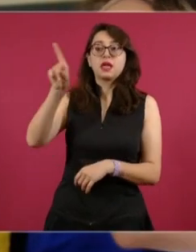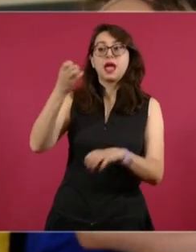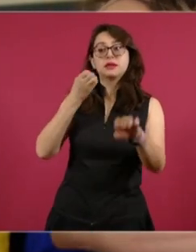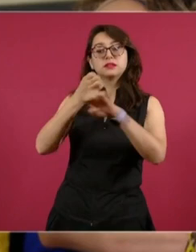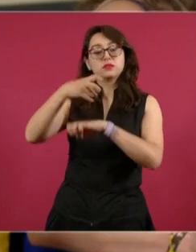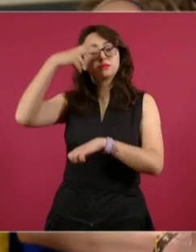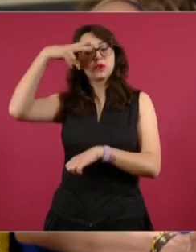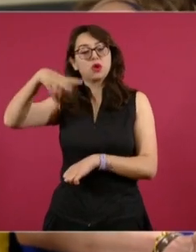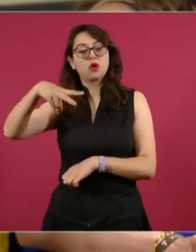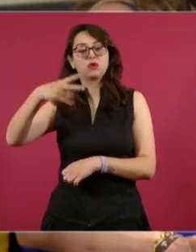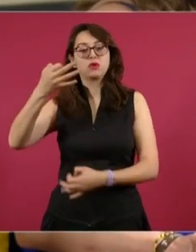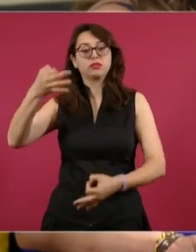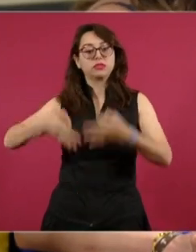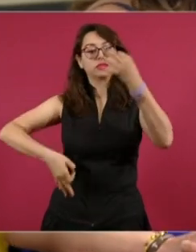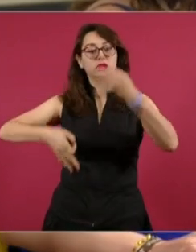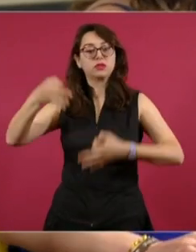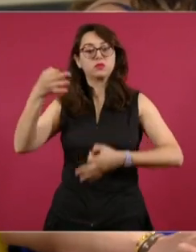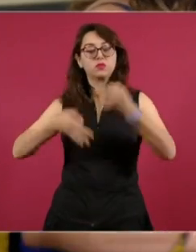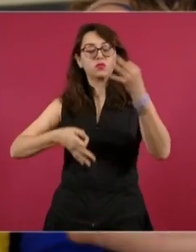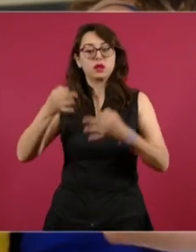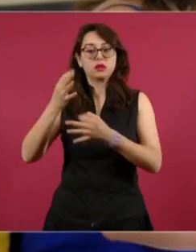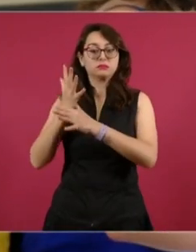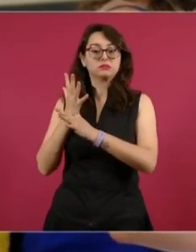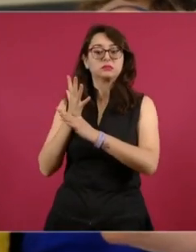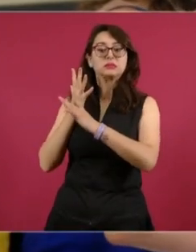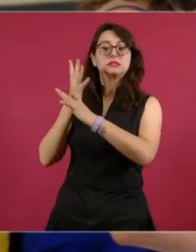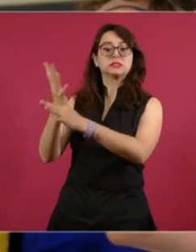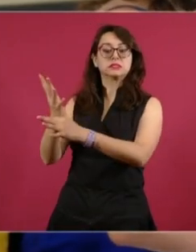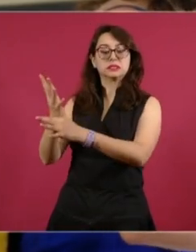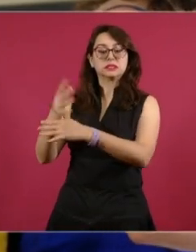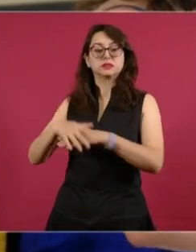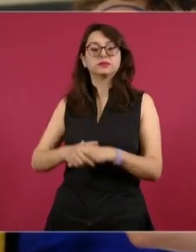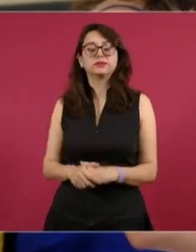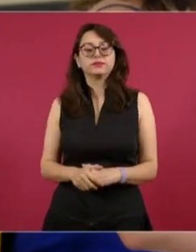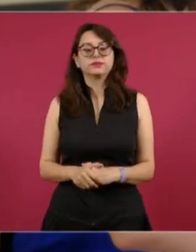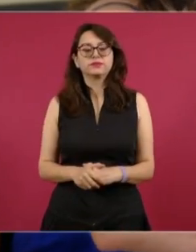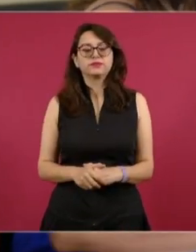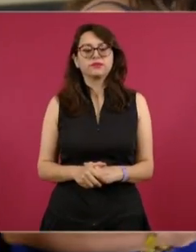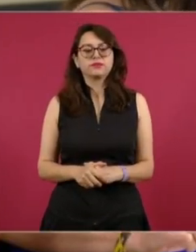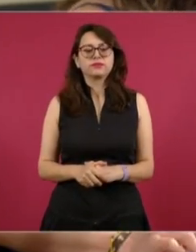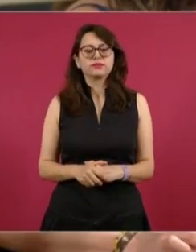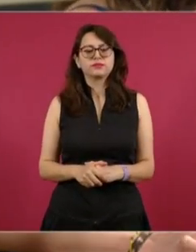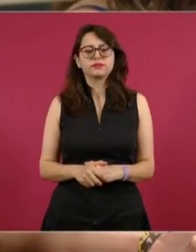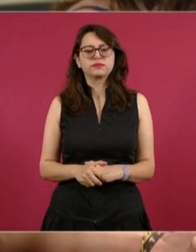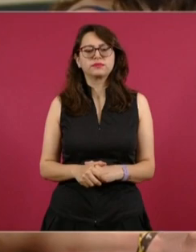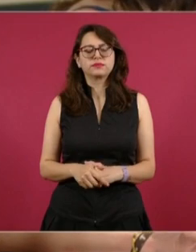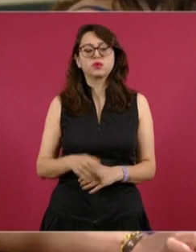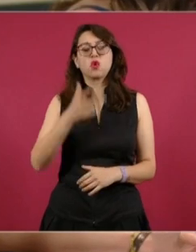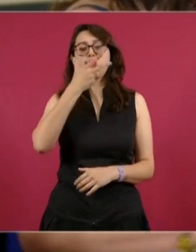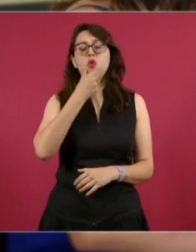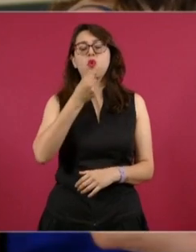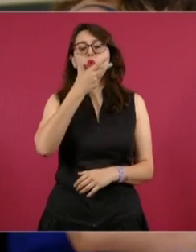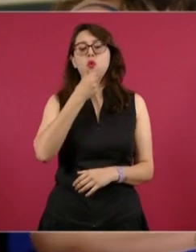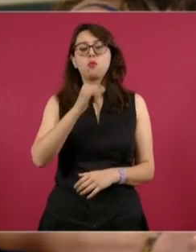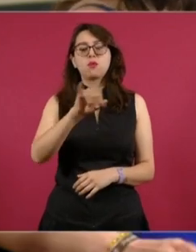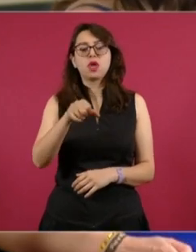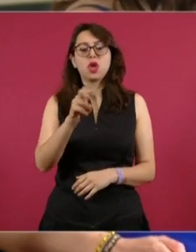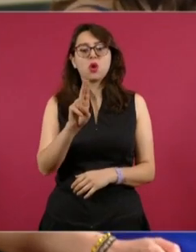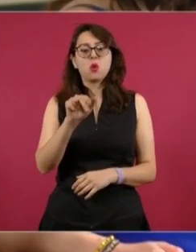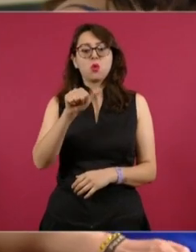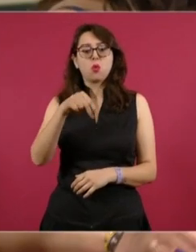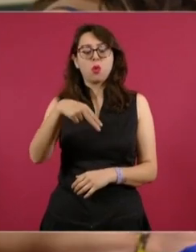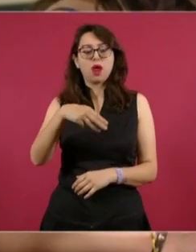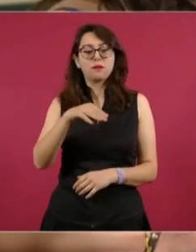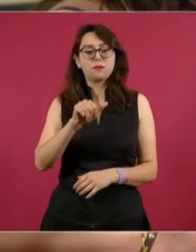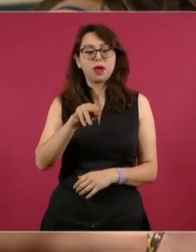calificó como una violación a los principios éticos la difusión del video donde el juez Juan Manuel Martínez Vitela admite que